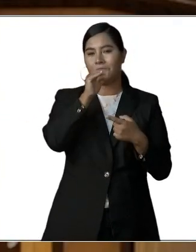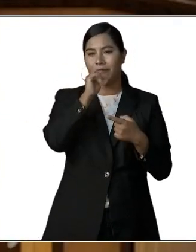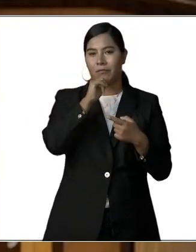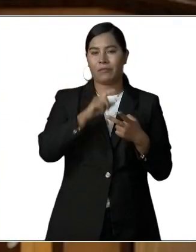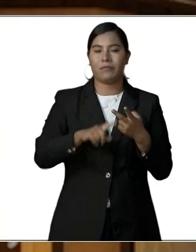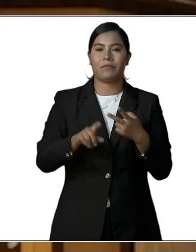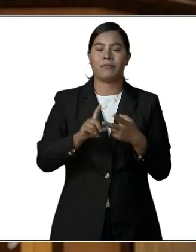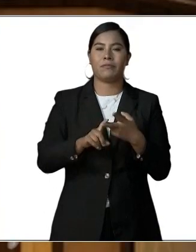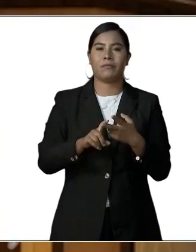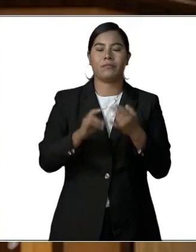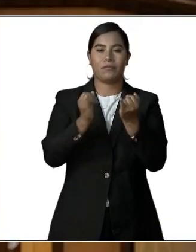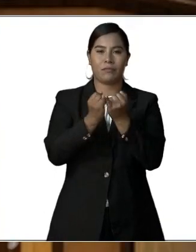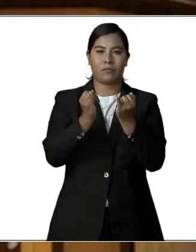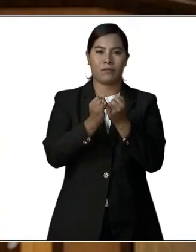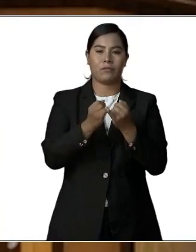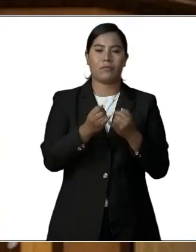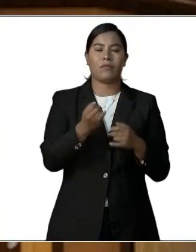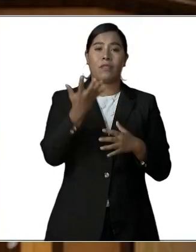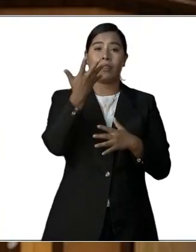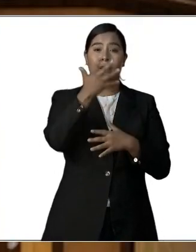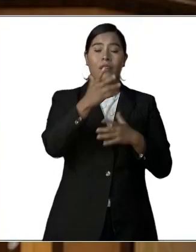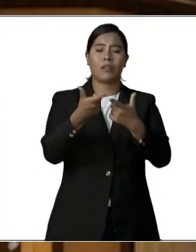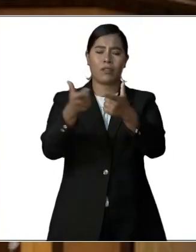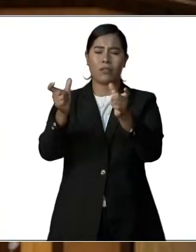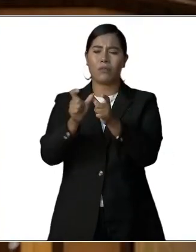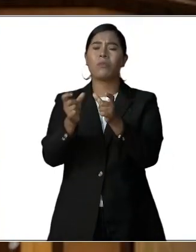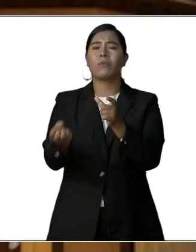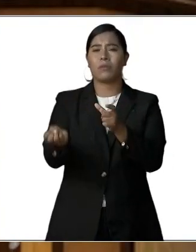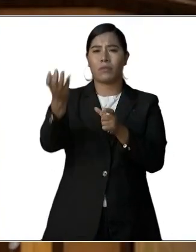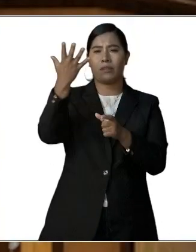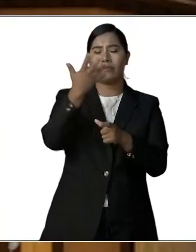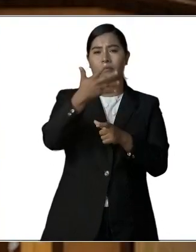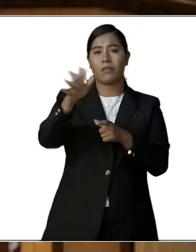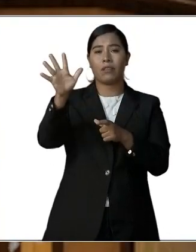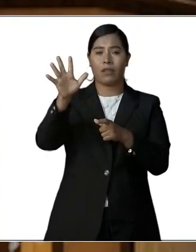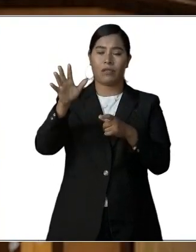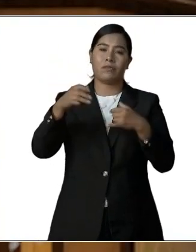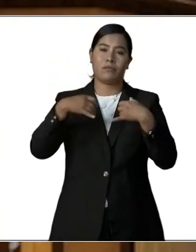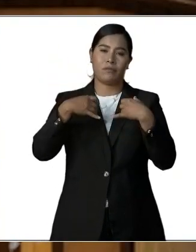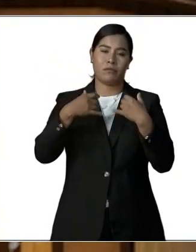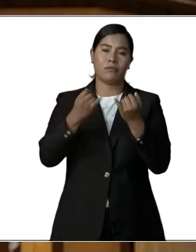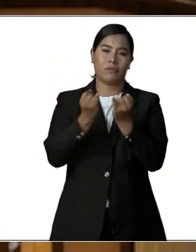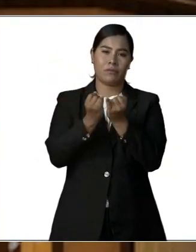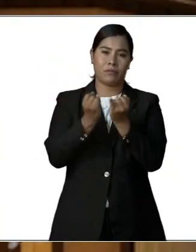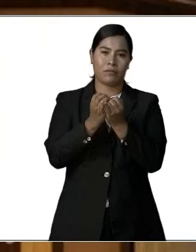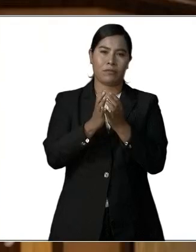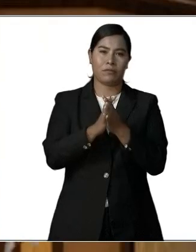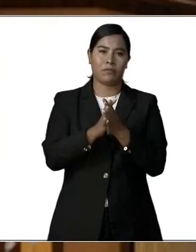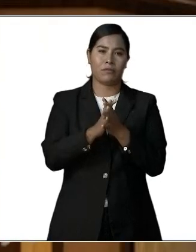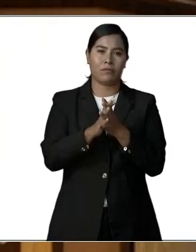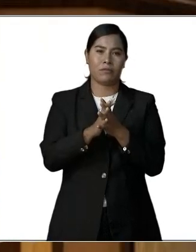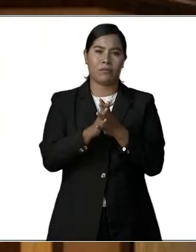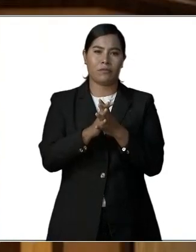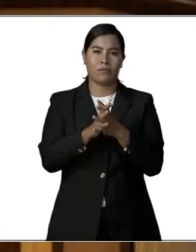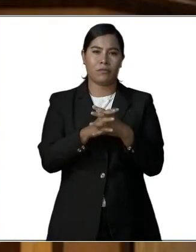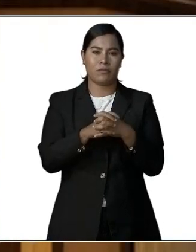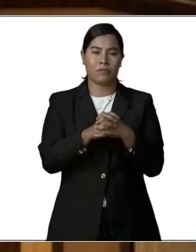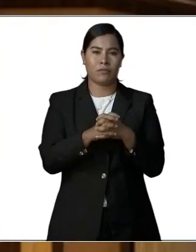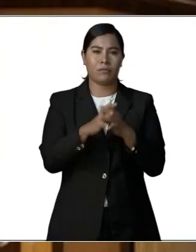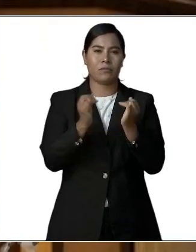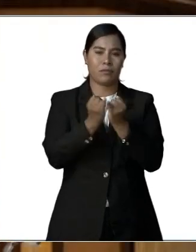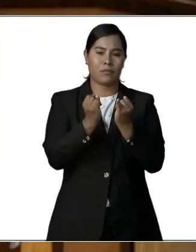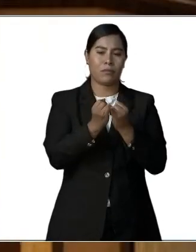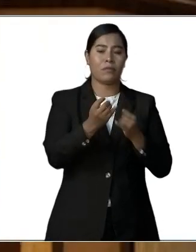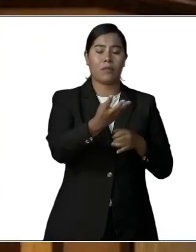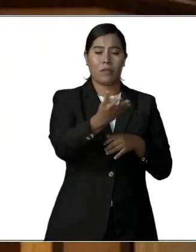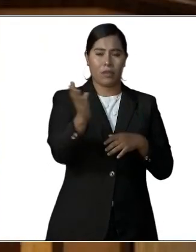10 elementos, un máximo de 19. Y el 90% de los integrantes deberá ejecutar cuando menos un